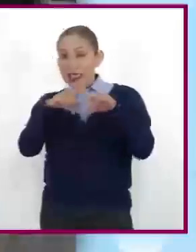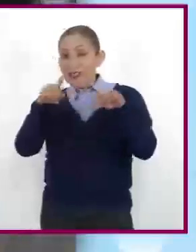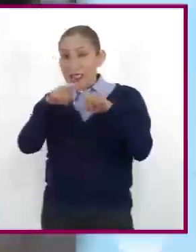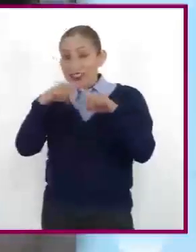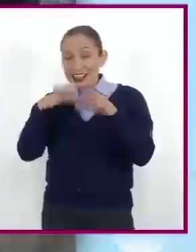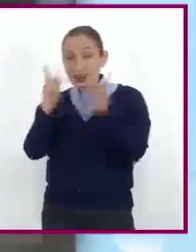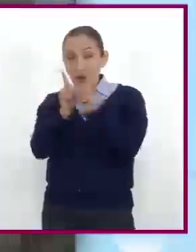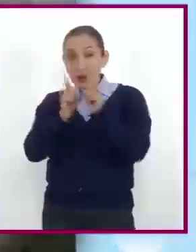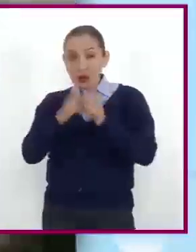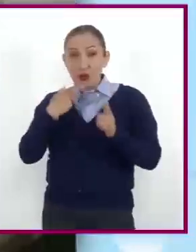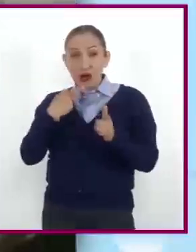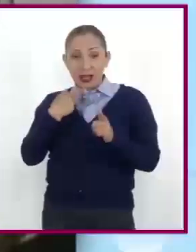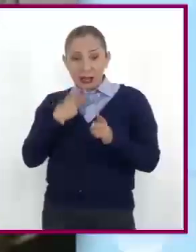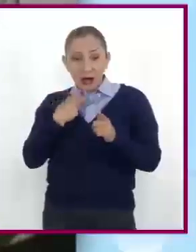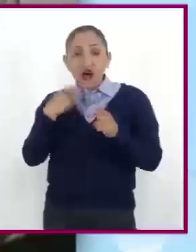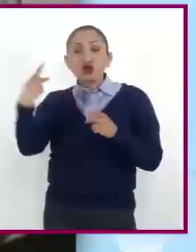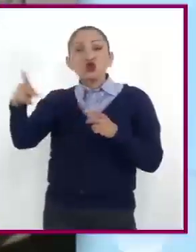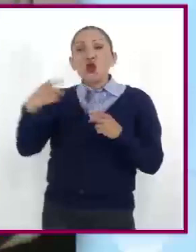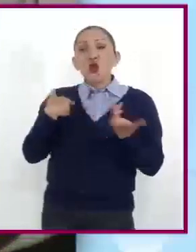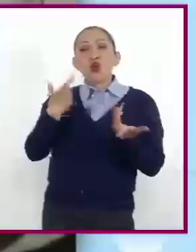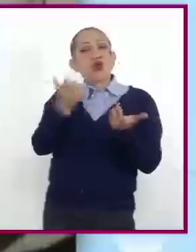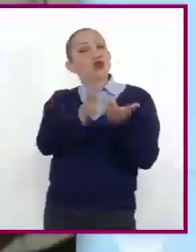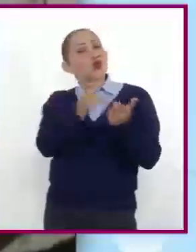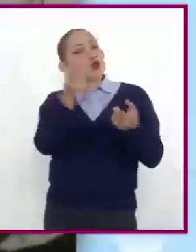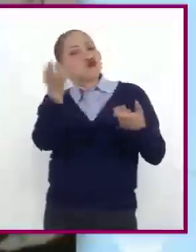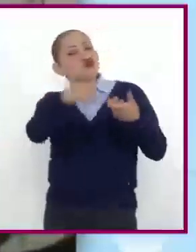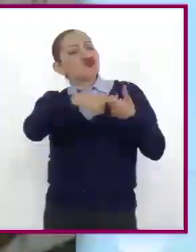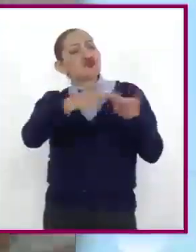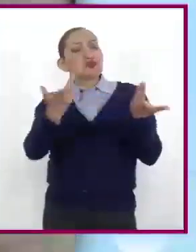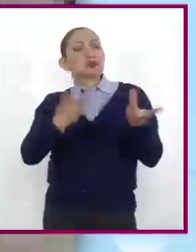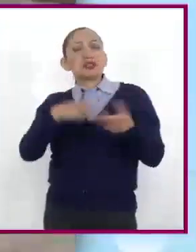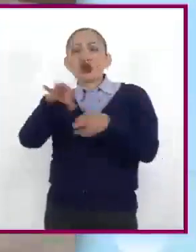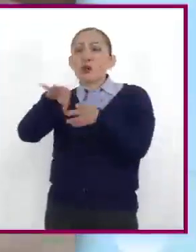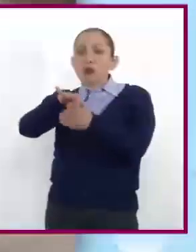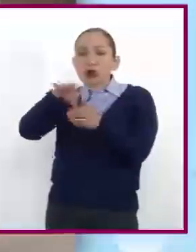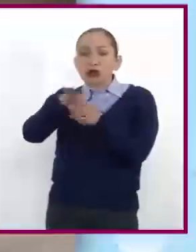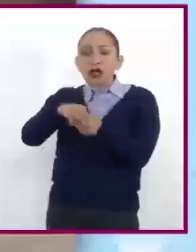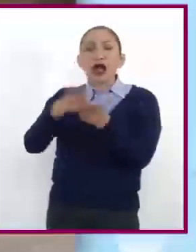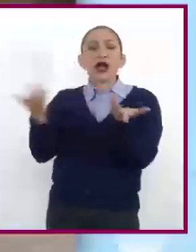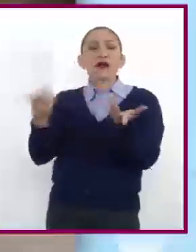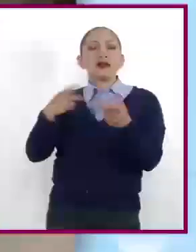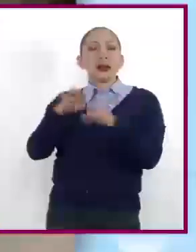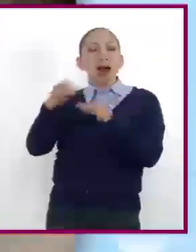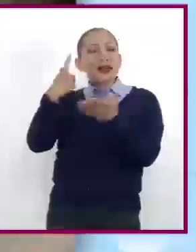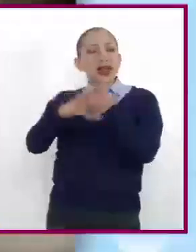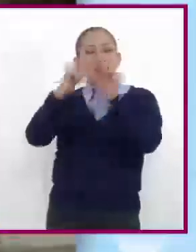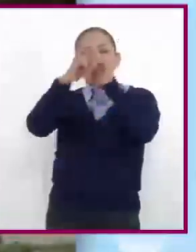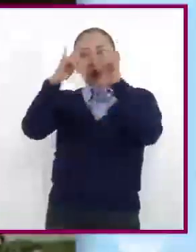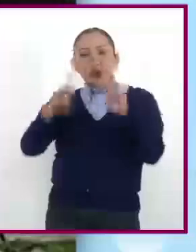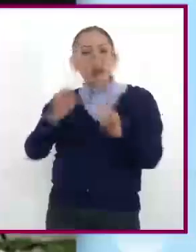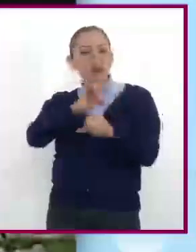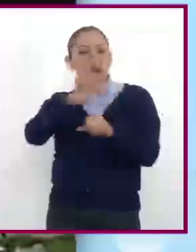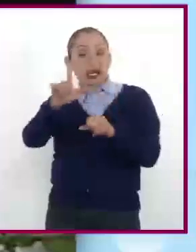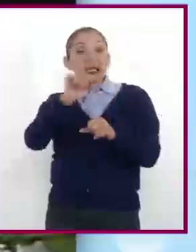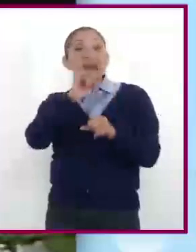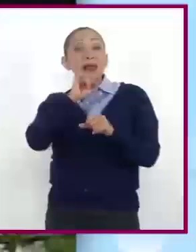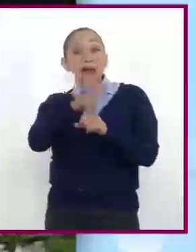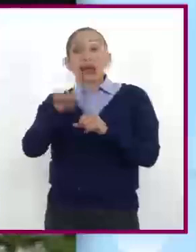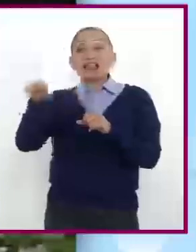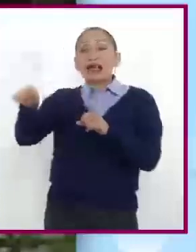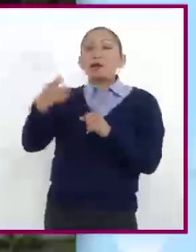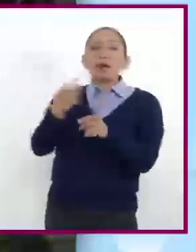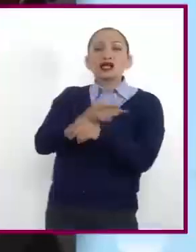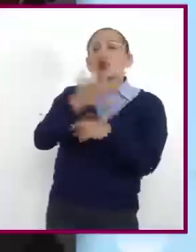distintos partidos políticos, sus simpatizantes, los electores, funcionarios de casilla, especialistas, así como